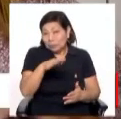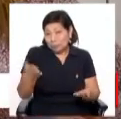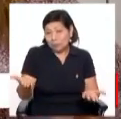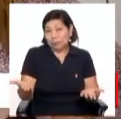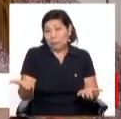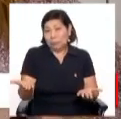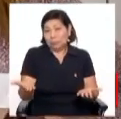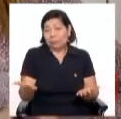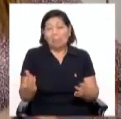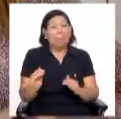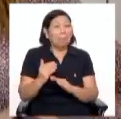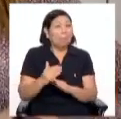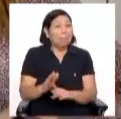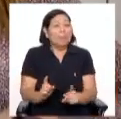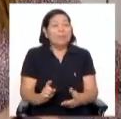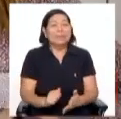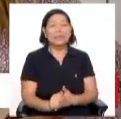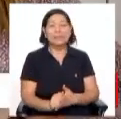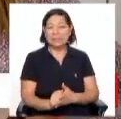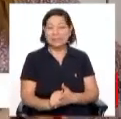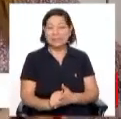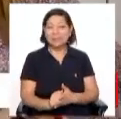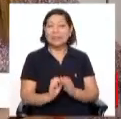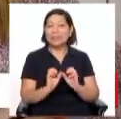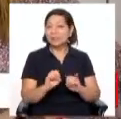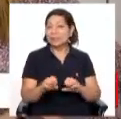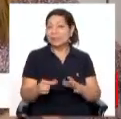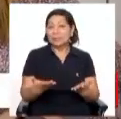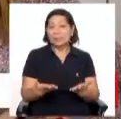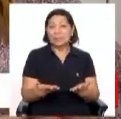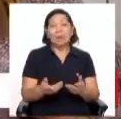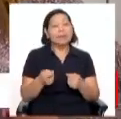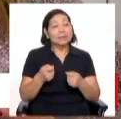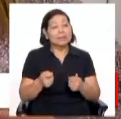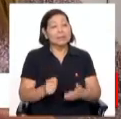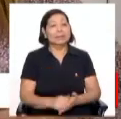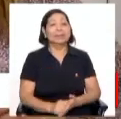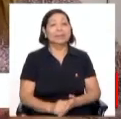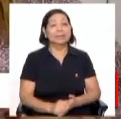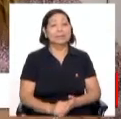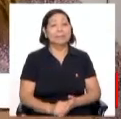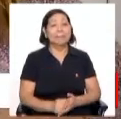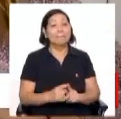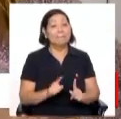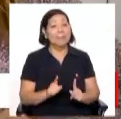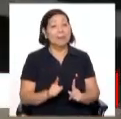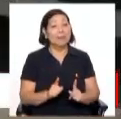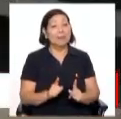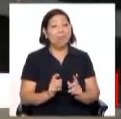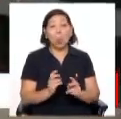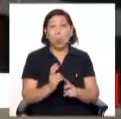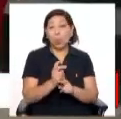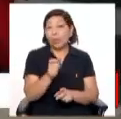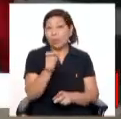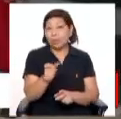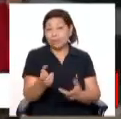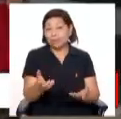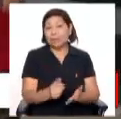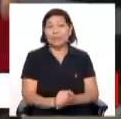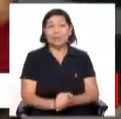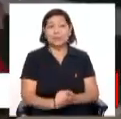o las desmerecemos, ¿no? Lo que estamos haciendo es reforzar inconscientemente la inseguridad de los